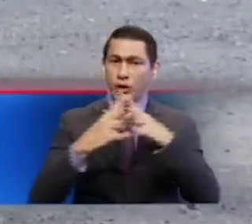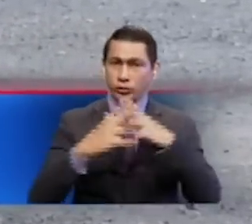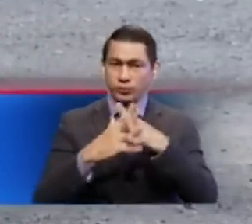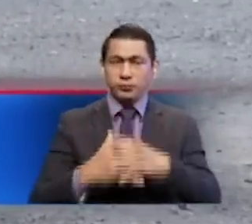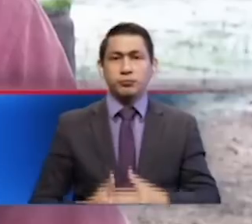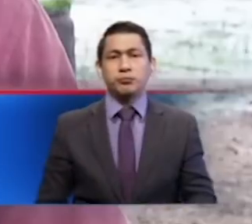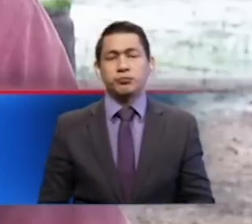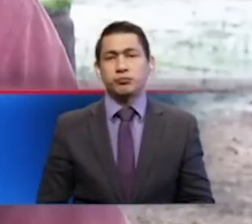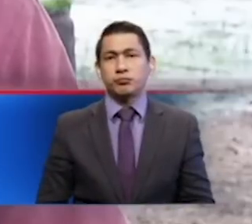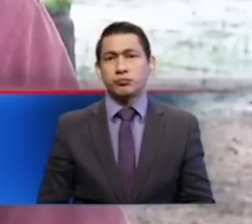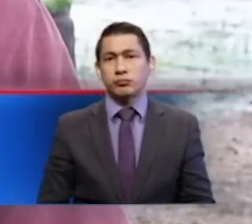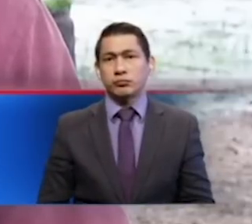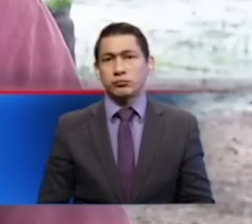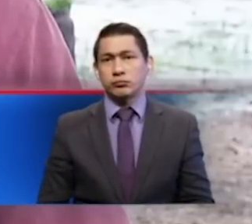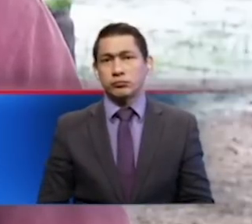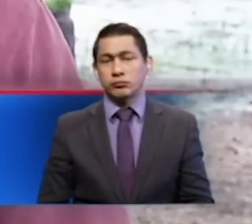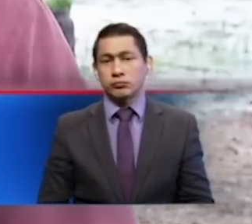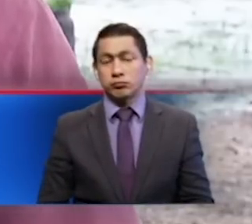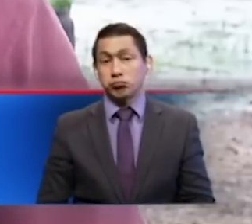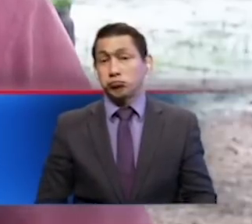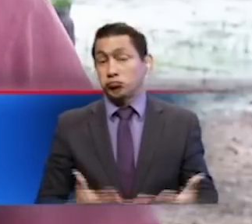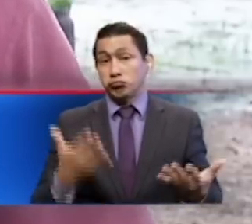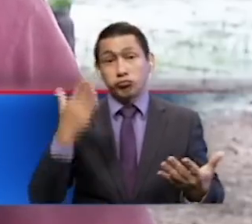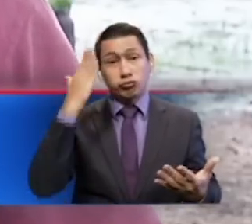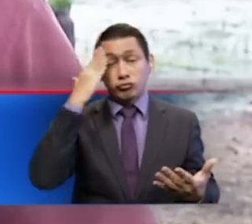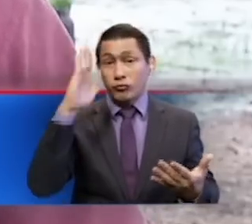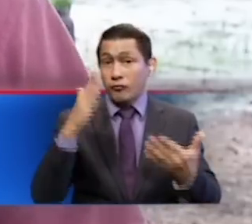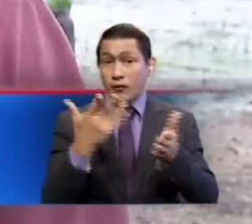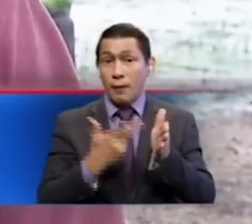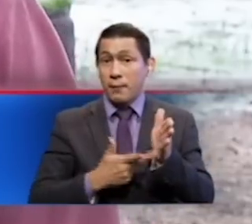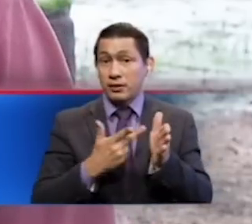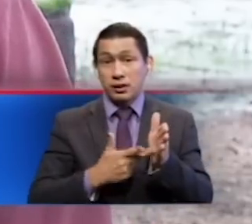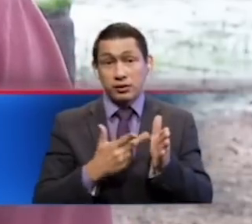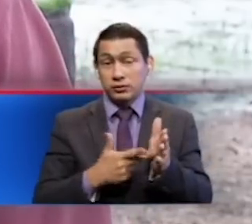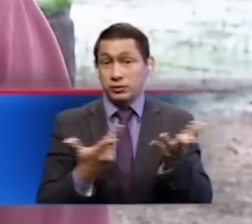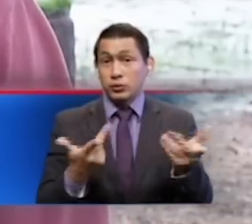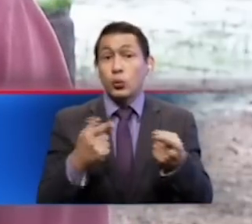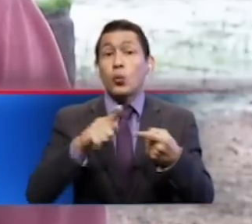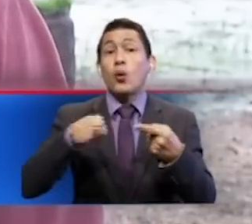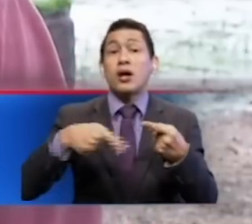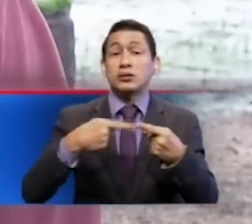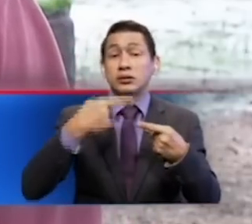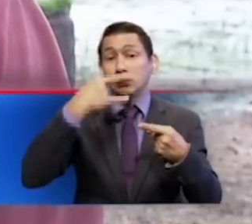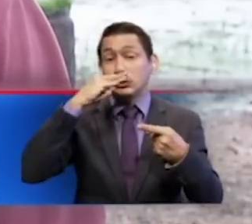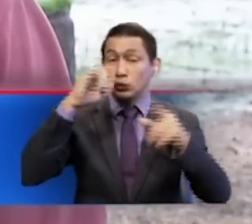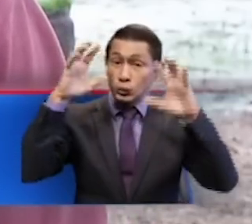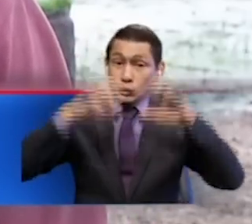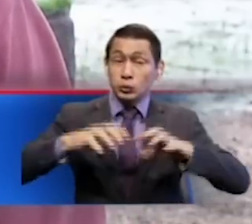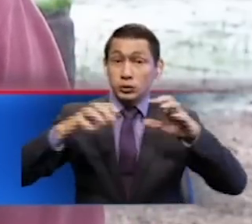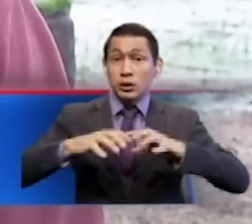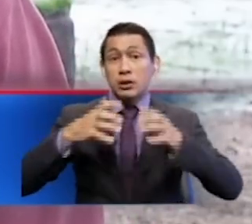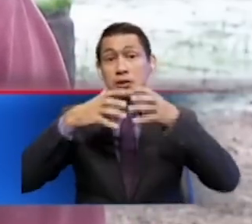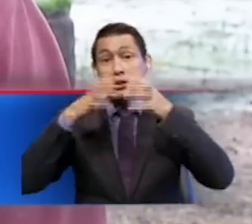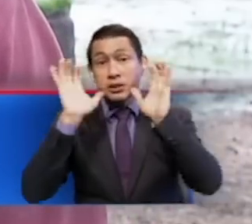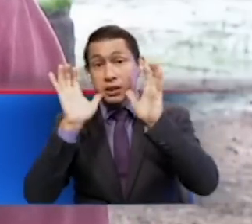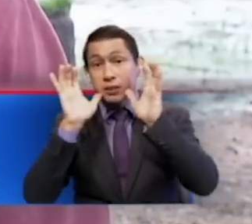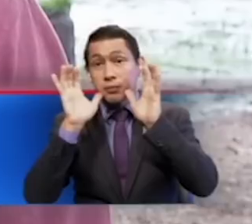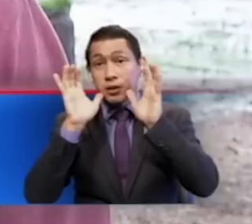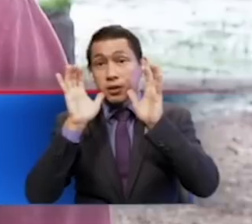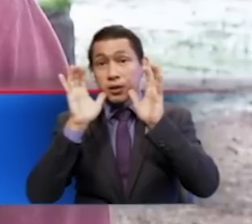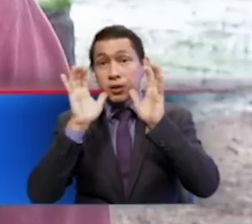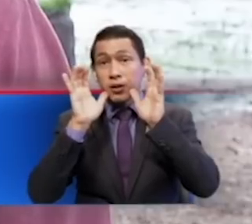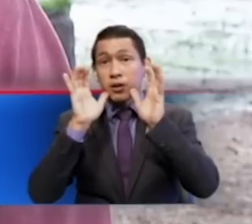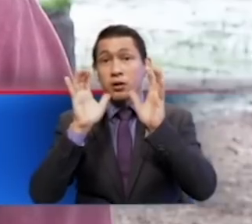sabemos a ciencia cierta qué irá a pasar, en qué momento va a llegar el fenómeno del Niño. Si es en diciembre, una parte